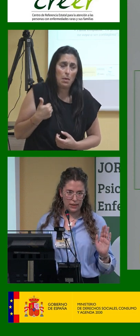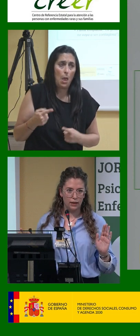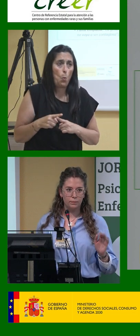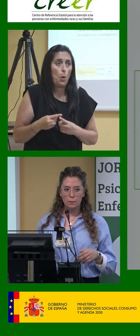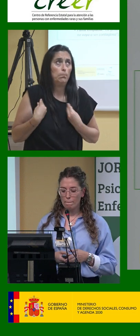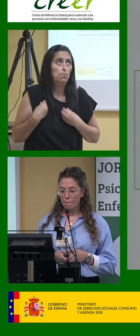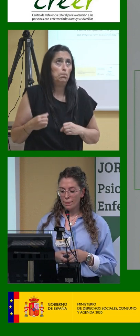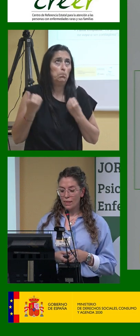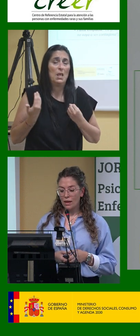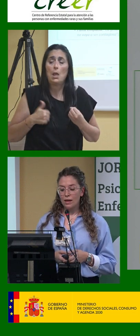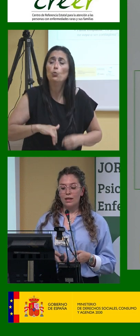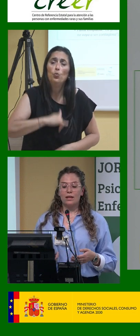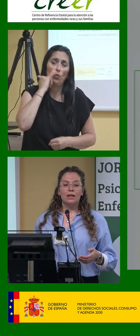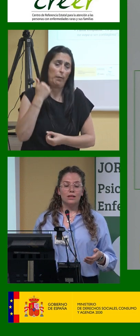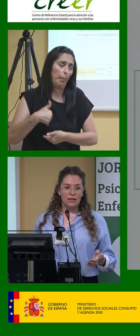o con lo que sea.